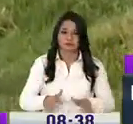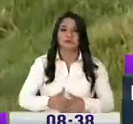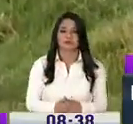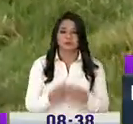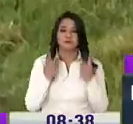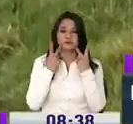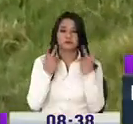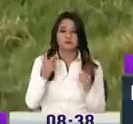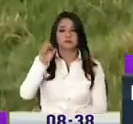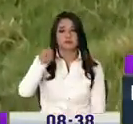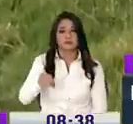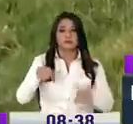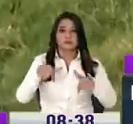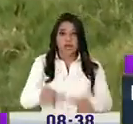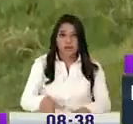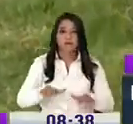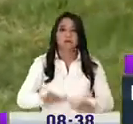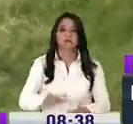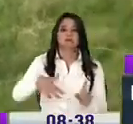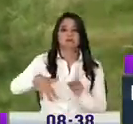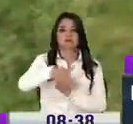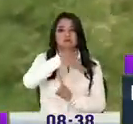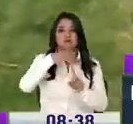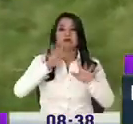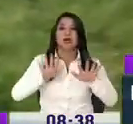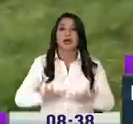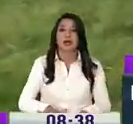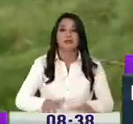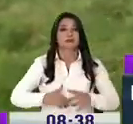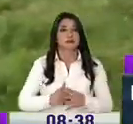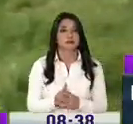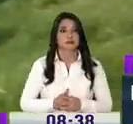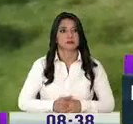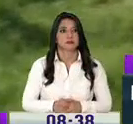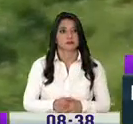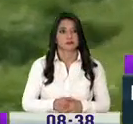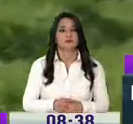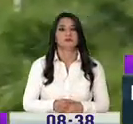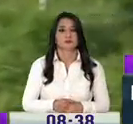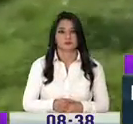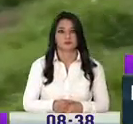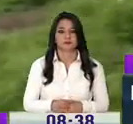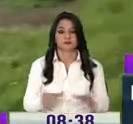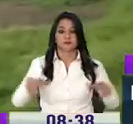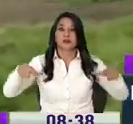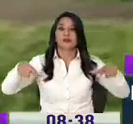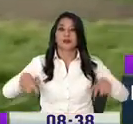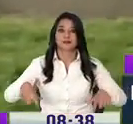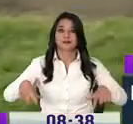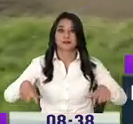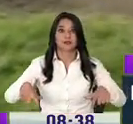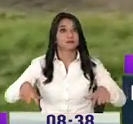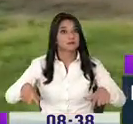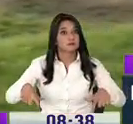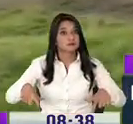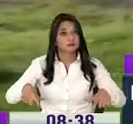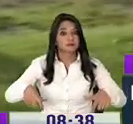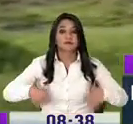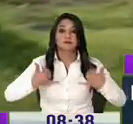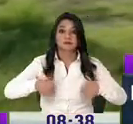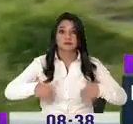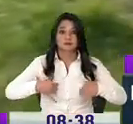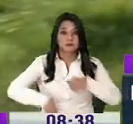en imágenes, estas son las condiciones en las cuales se encuentra el parque. Esta es la cancha en la que se supone deben